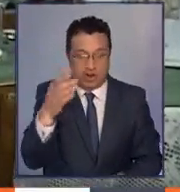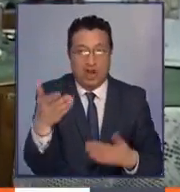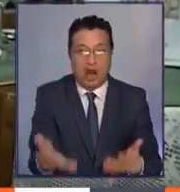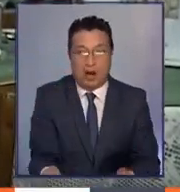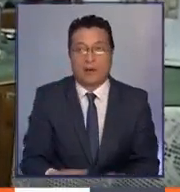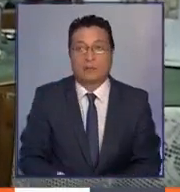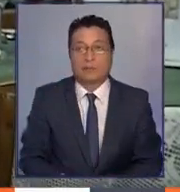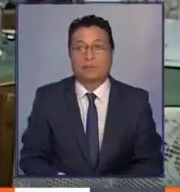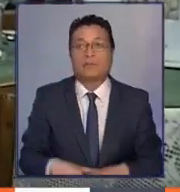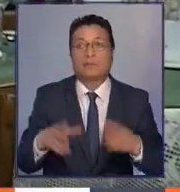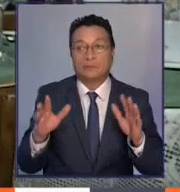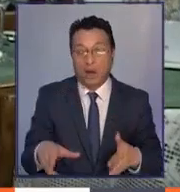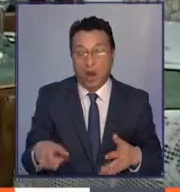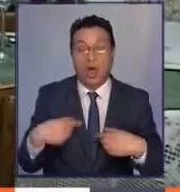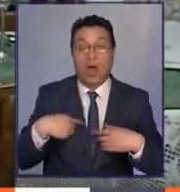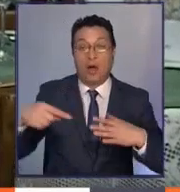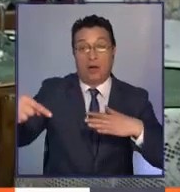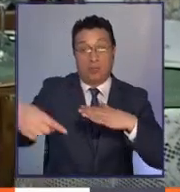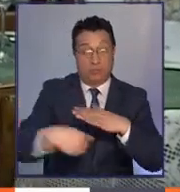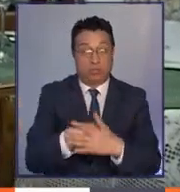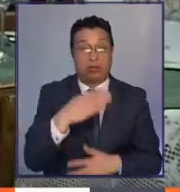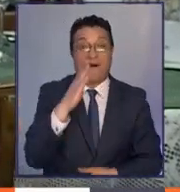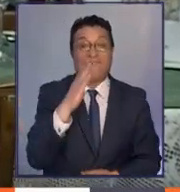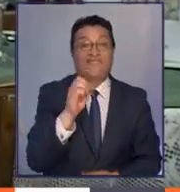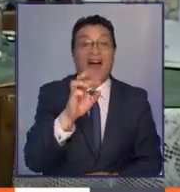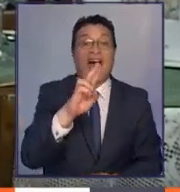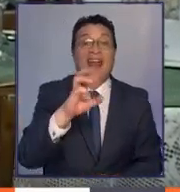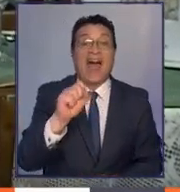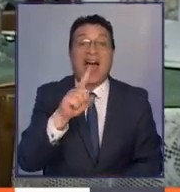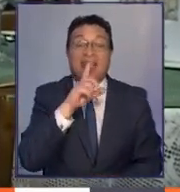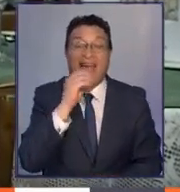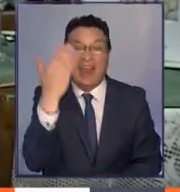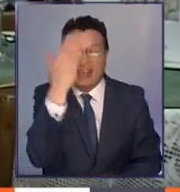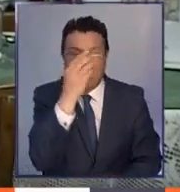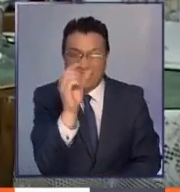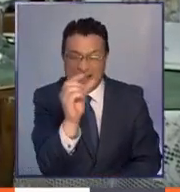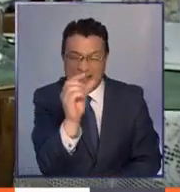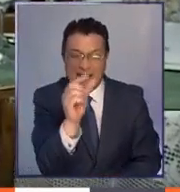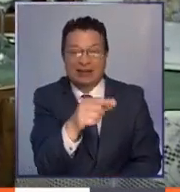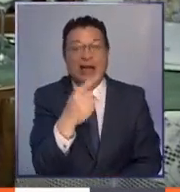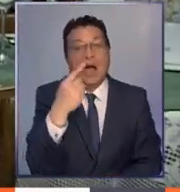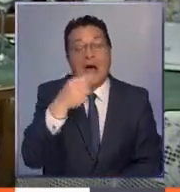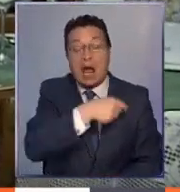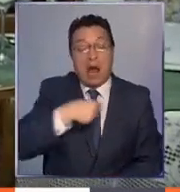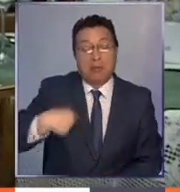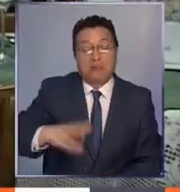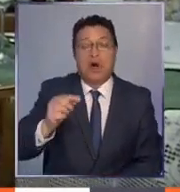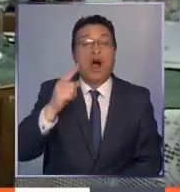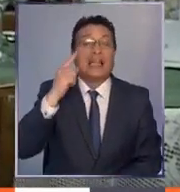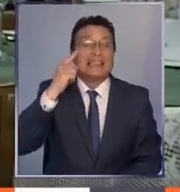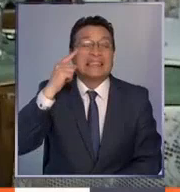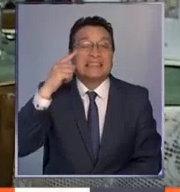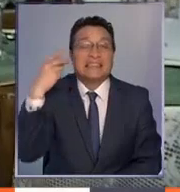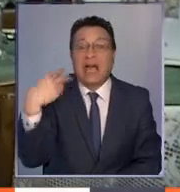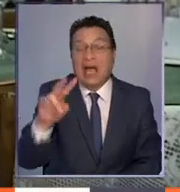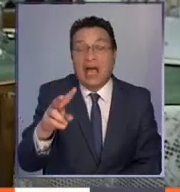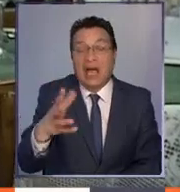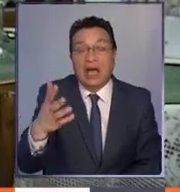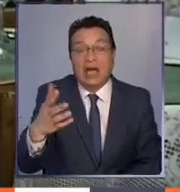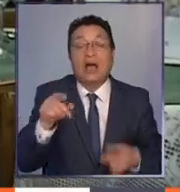Estamos siendo invadidos por esta barata que le llaman barata japonesa o china. Es una barata chica que la